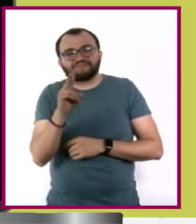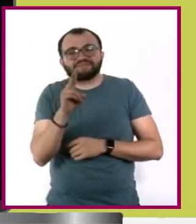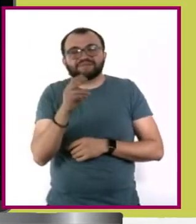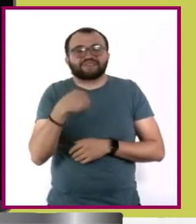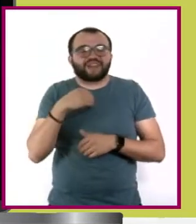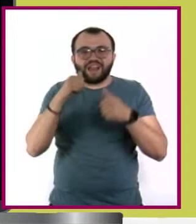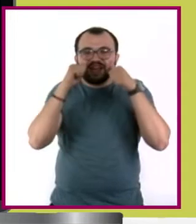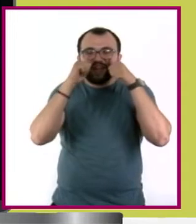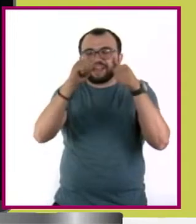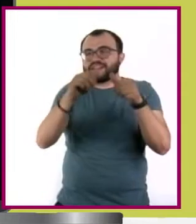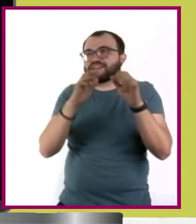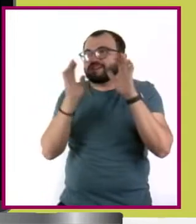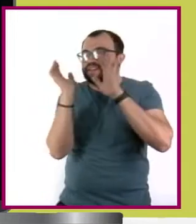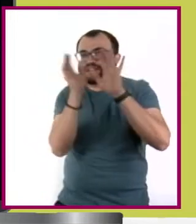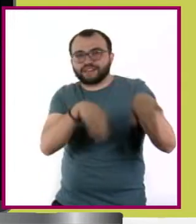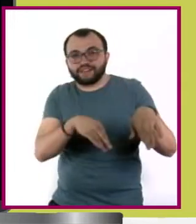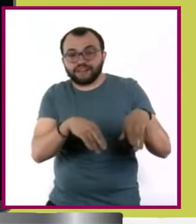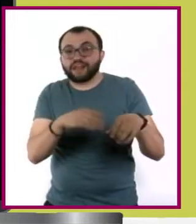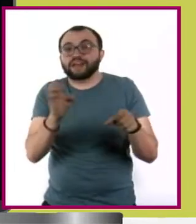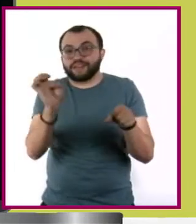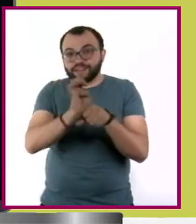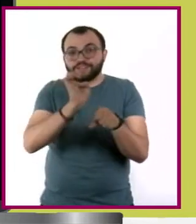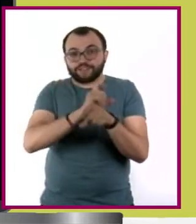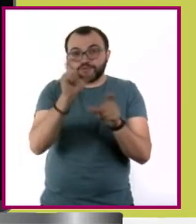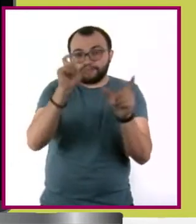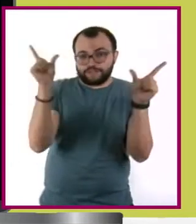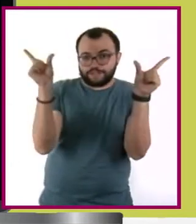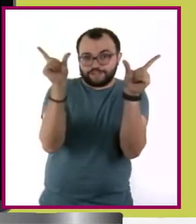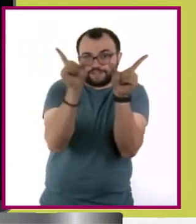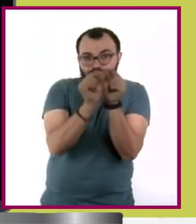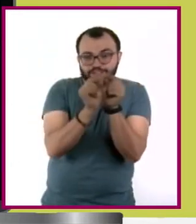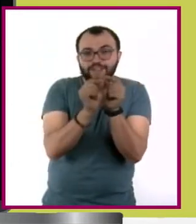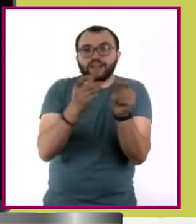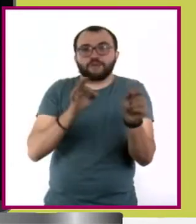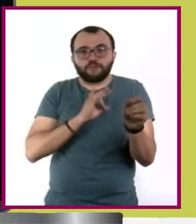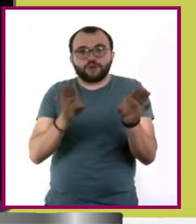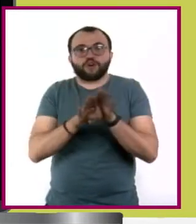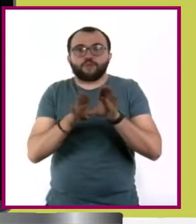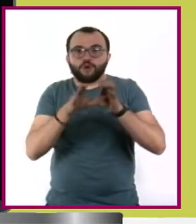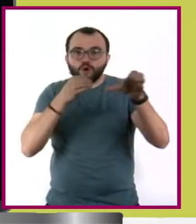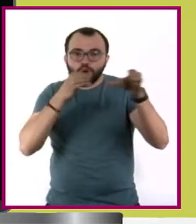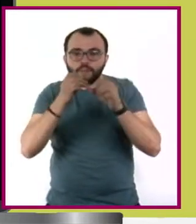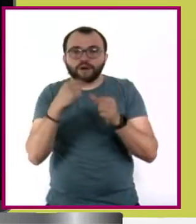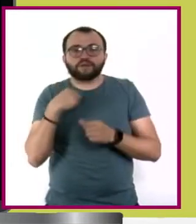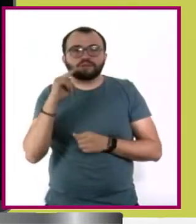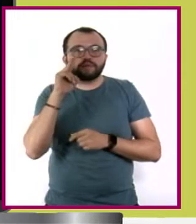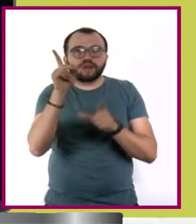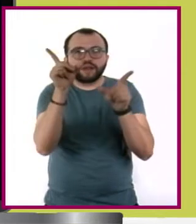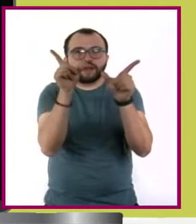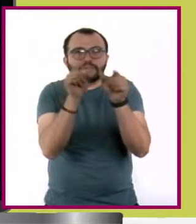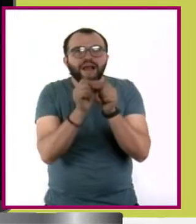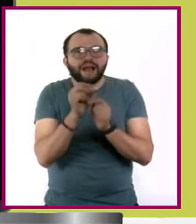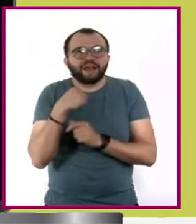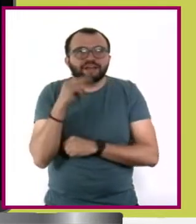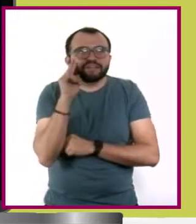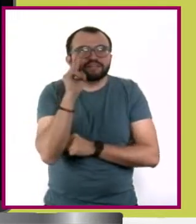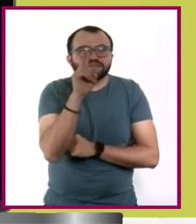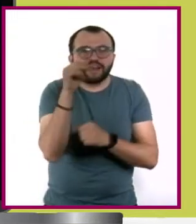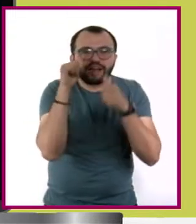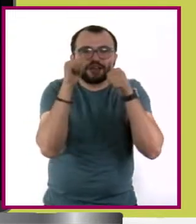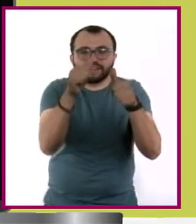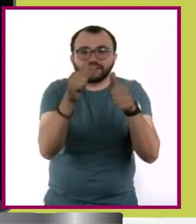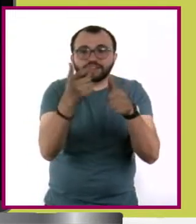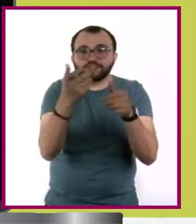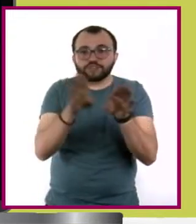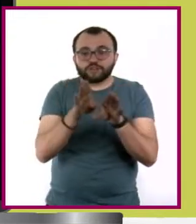poniendo atención. Entonces, resumir pues es algo que nos permite comunicarnos, que nos permite que el